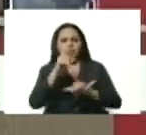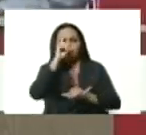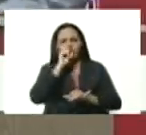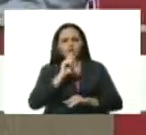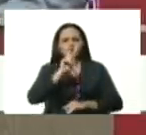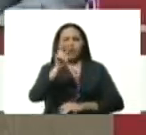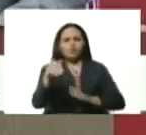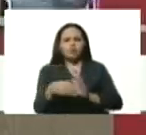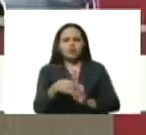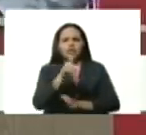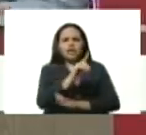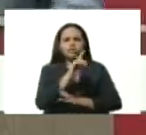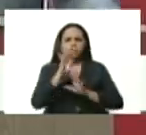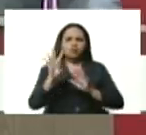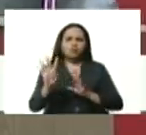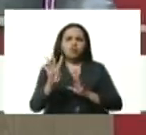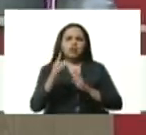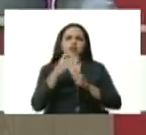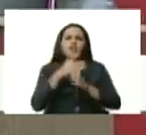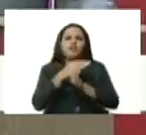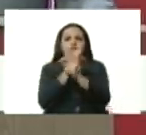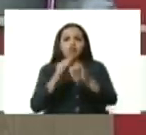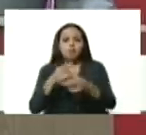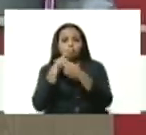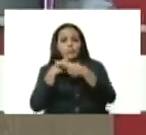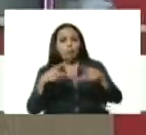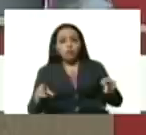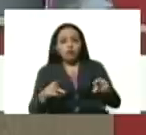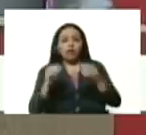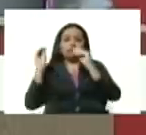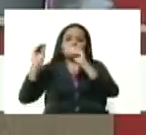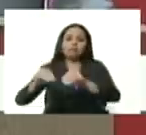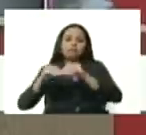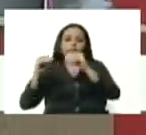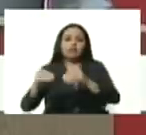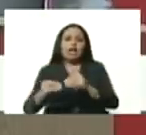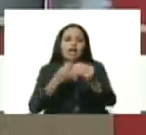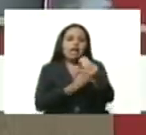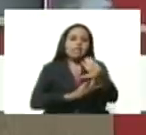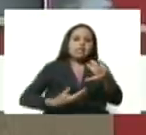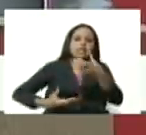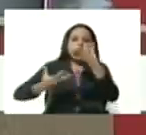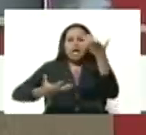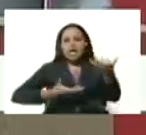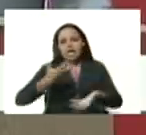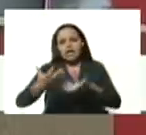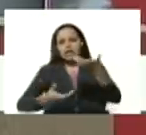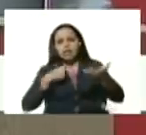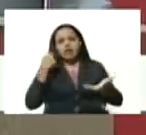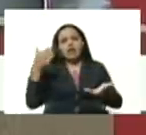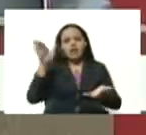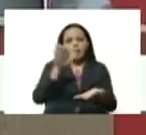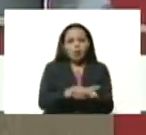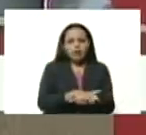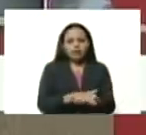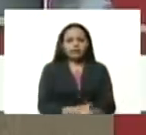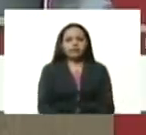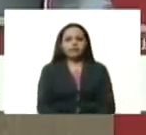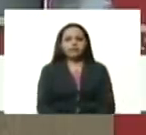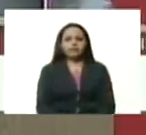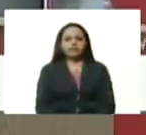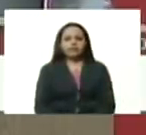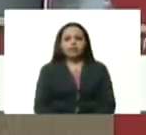de manera pública, de manera notoria, Leopoldo López ha convocado a la sangre, a la quema y a la muerte. Y de